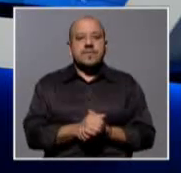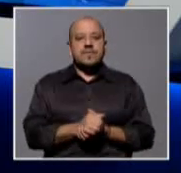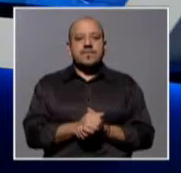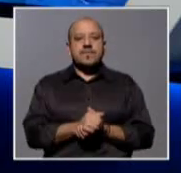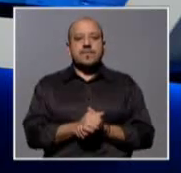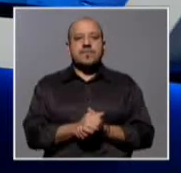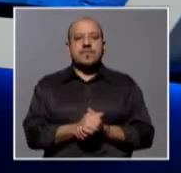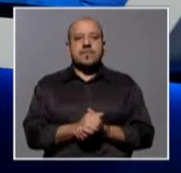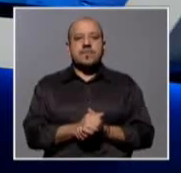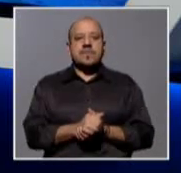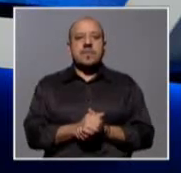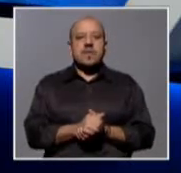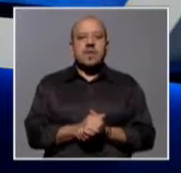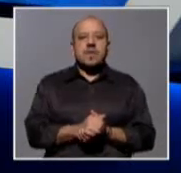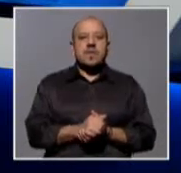Tempo.